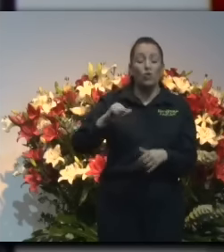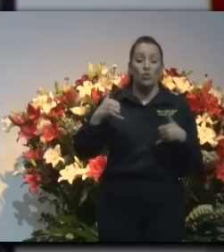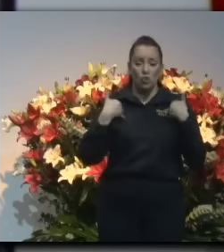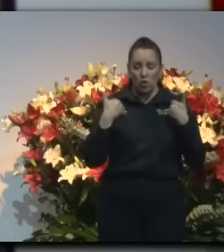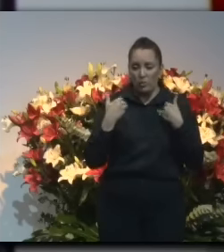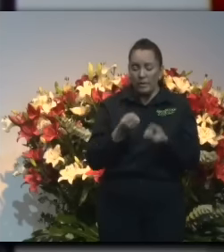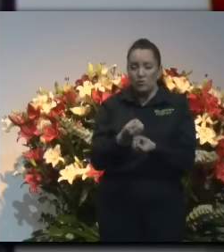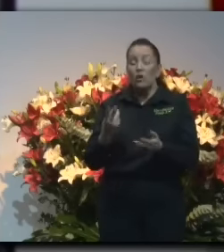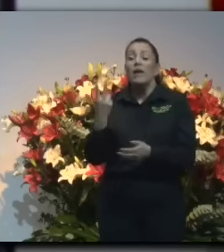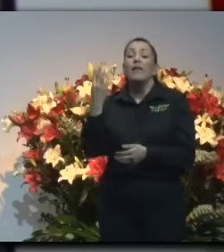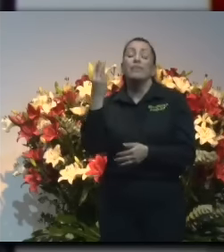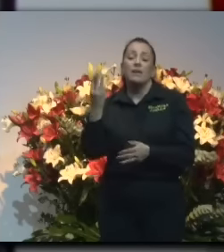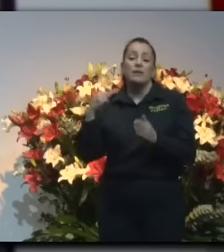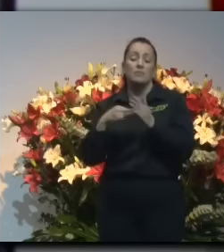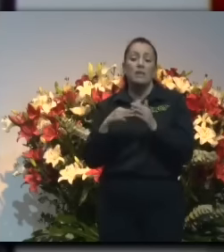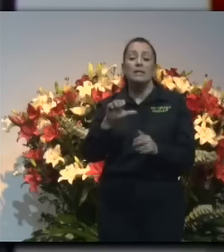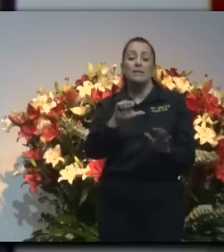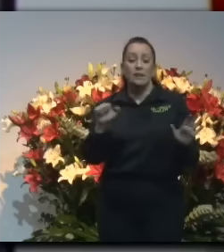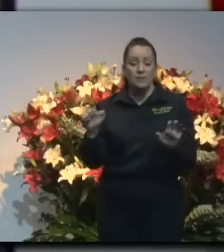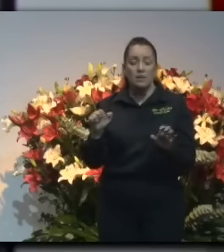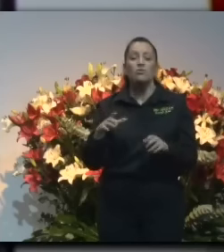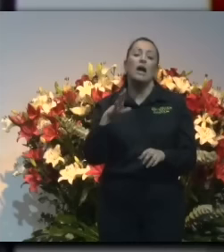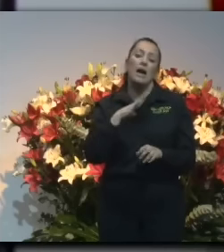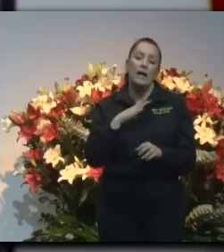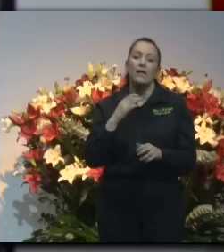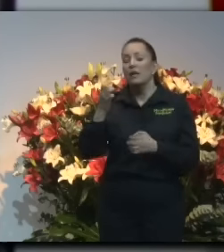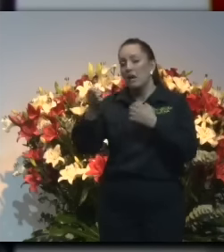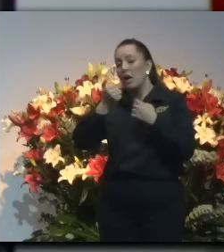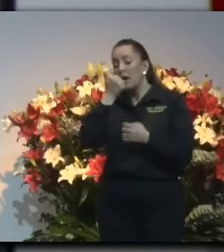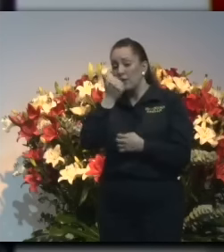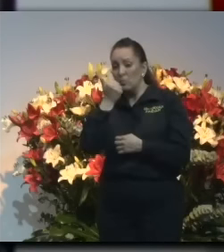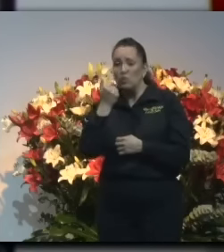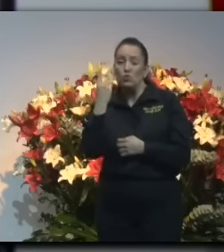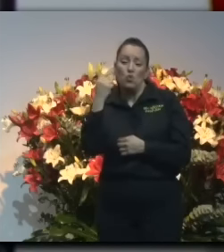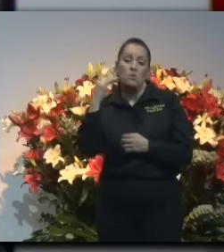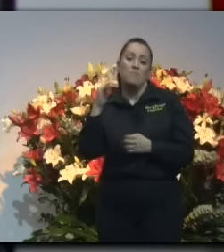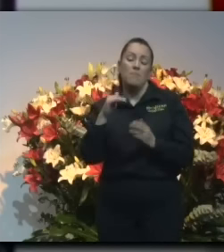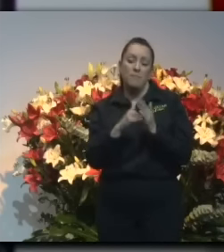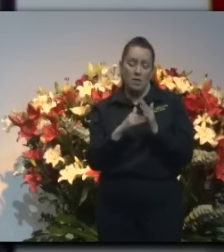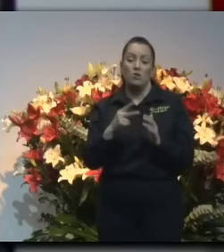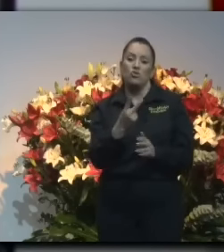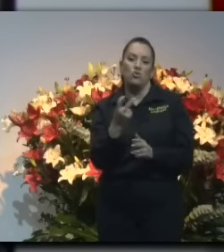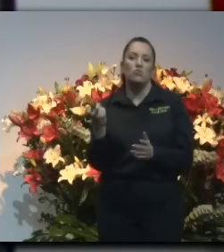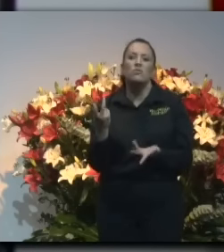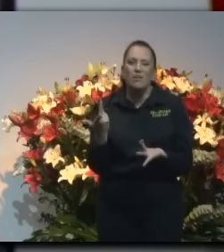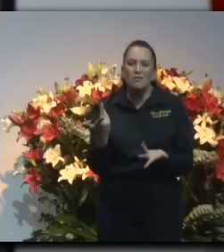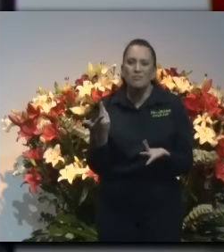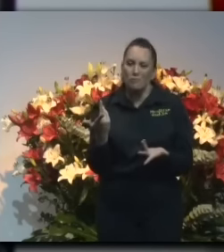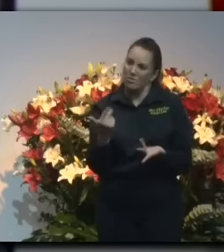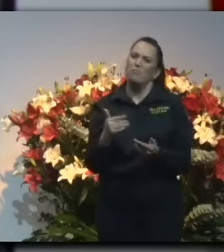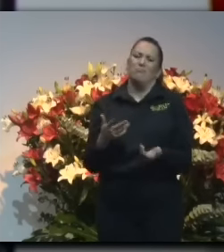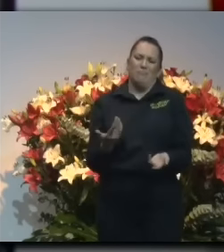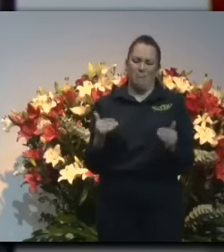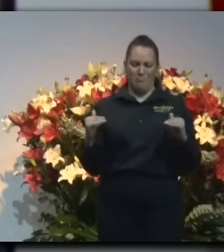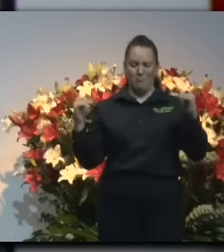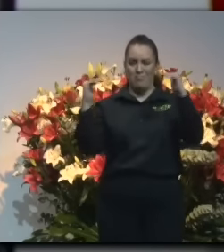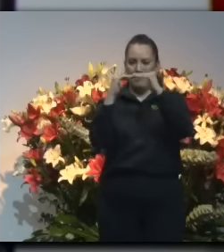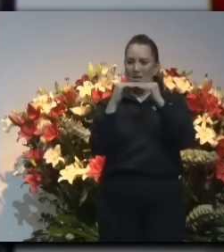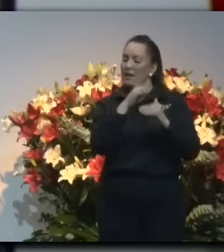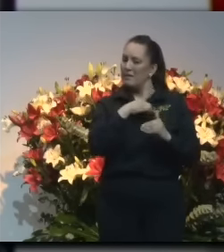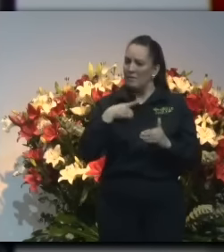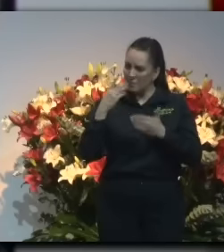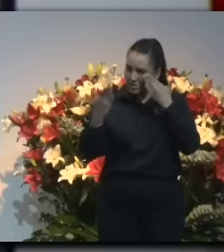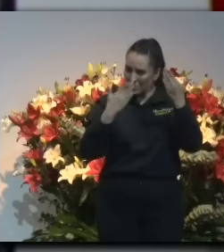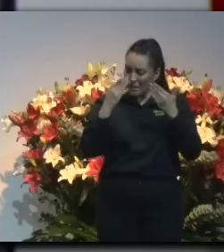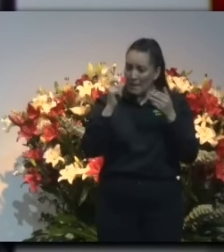pesos y de los estudiantes de 1,200. Entonces hay que igualarla, porque es tan importante estudiar o tener una práctica